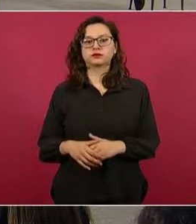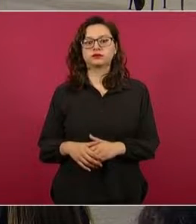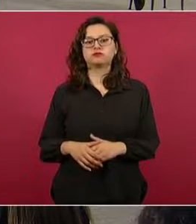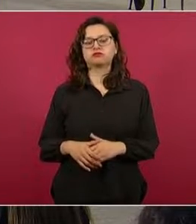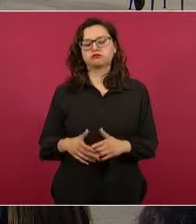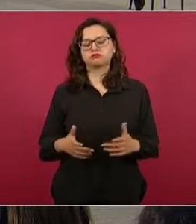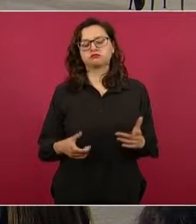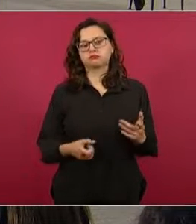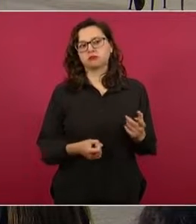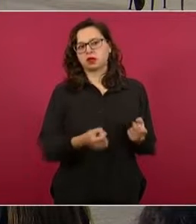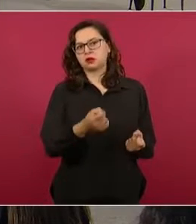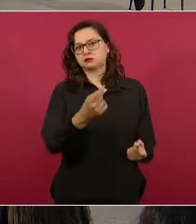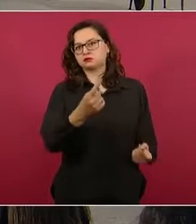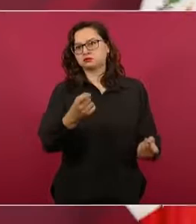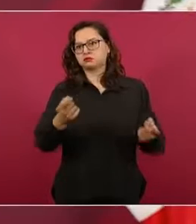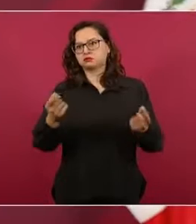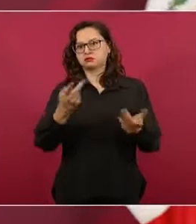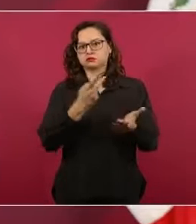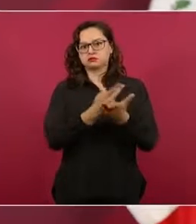condecoraciones,